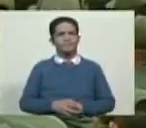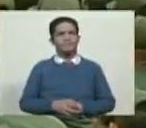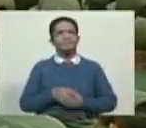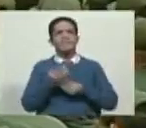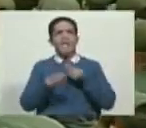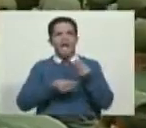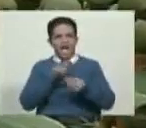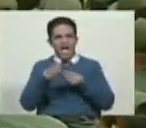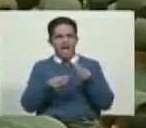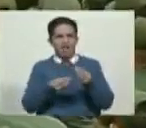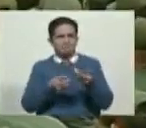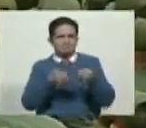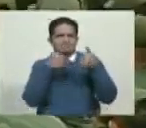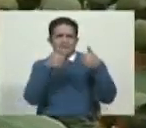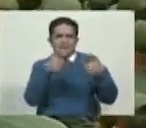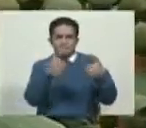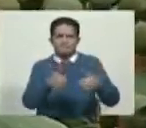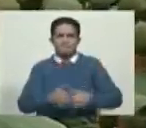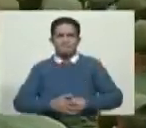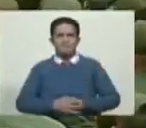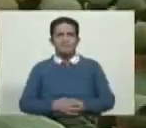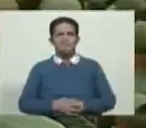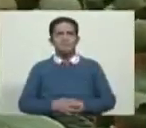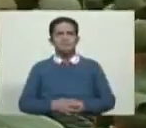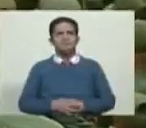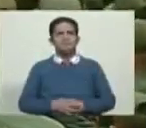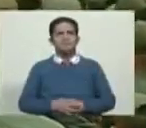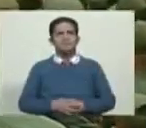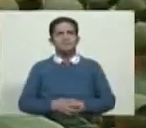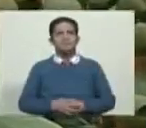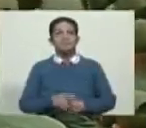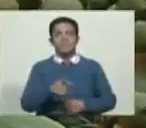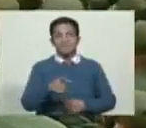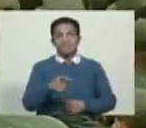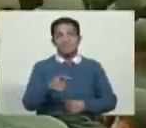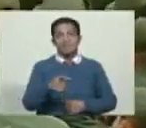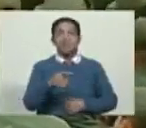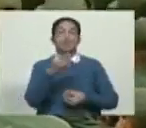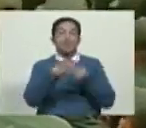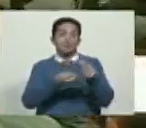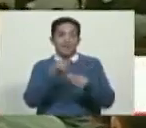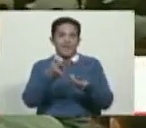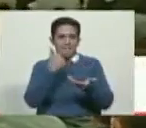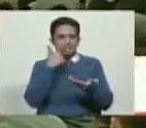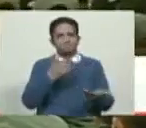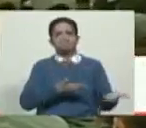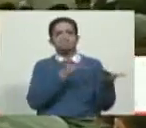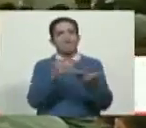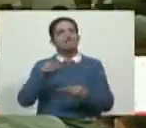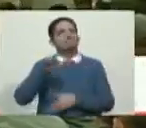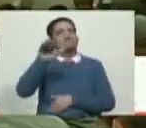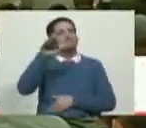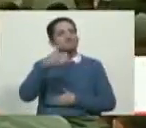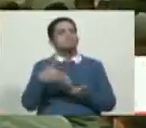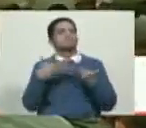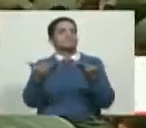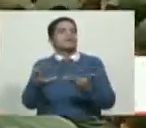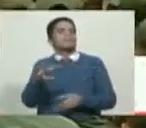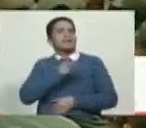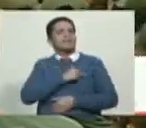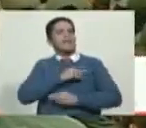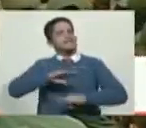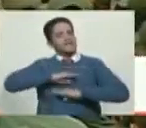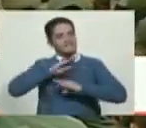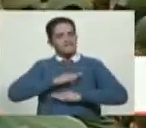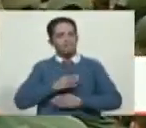háganlo con calidad, y el deber cumplido les traerá la satisfacción máxima. Los